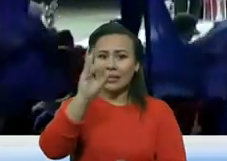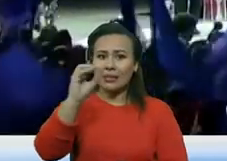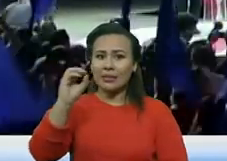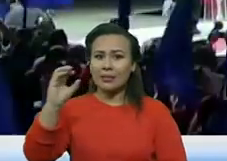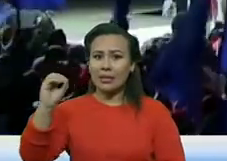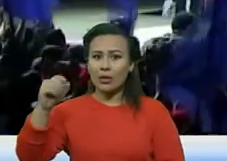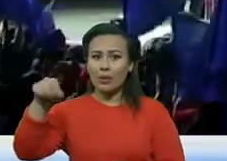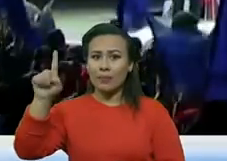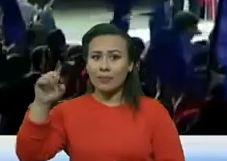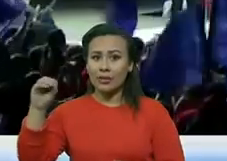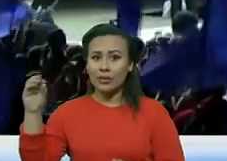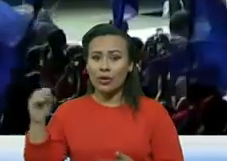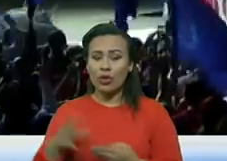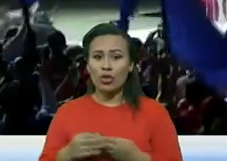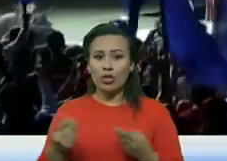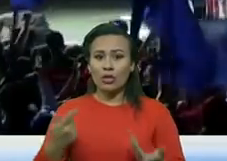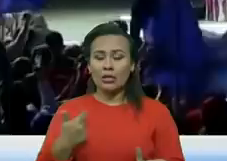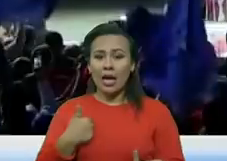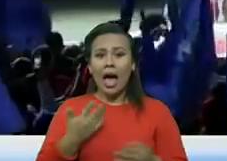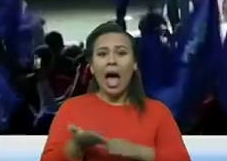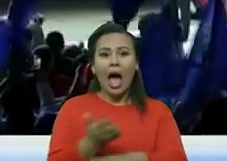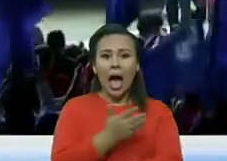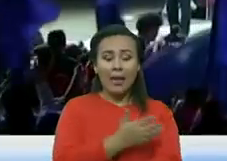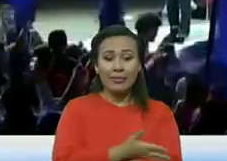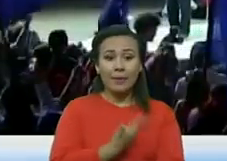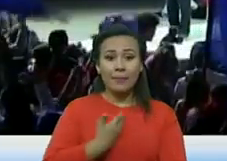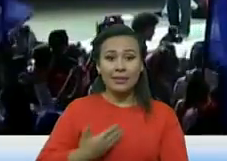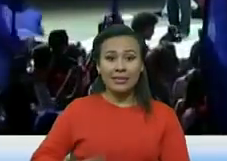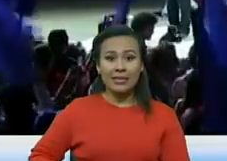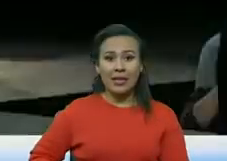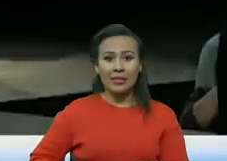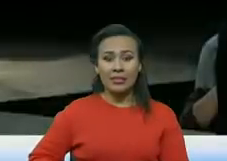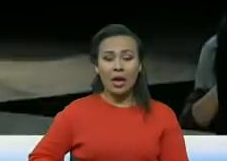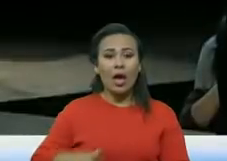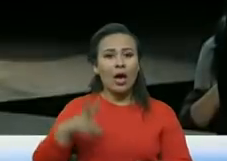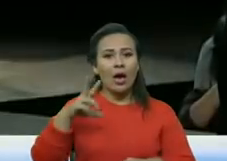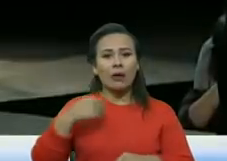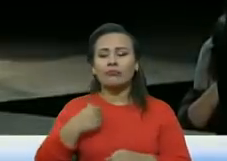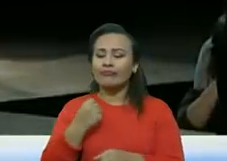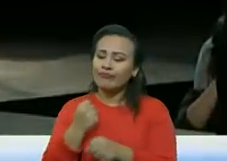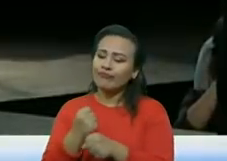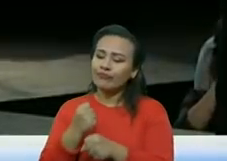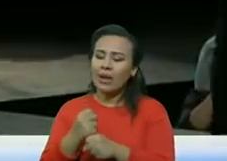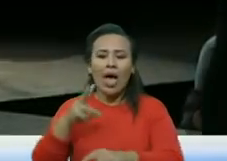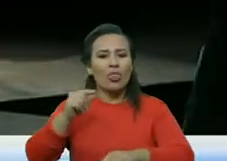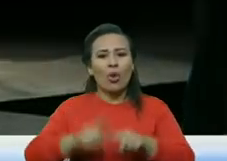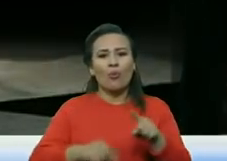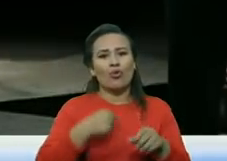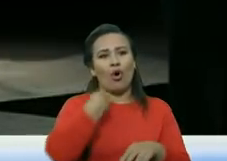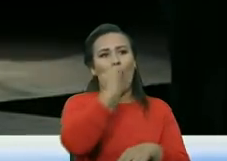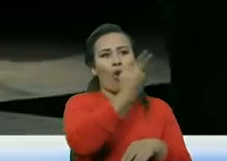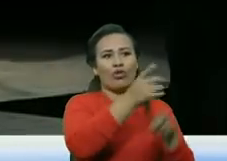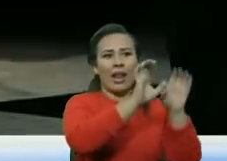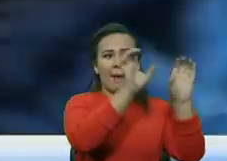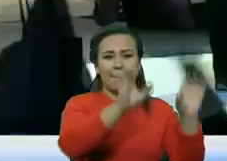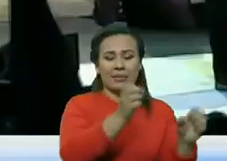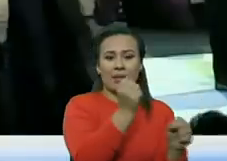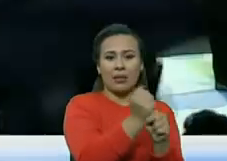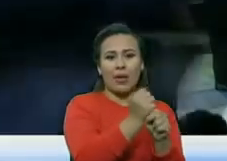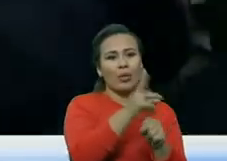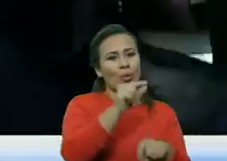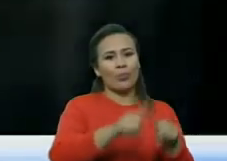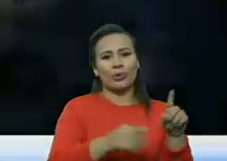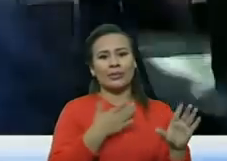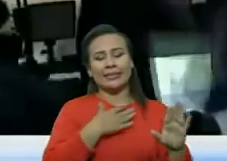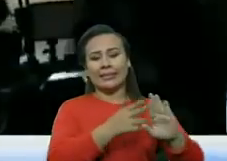dólares, tuvo que deshacerse en su primera presidencia de empresas como la aerolínea LAN y del club de fútbol Colo-Colo.